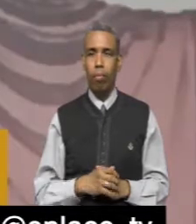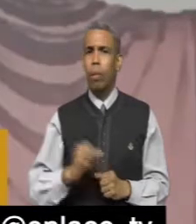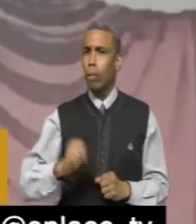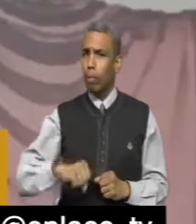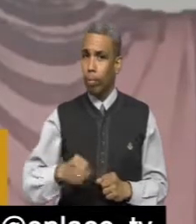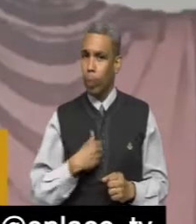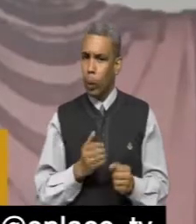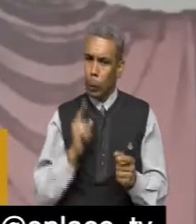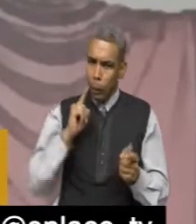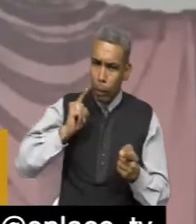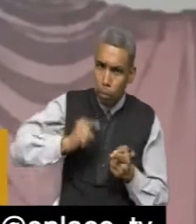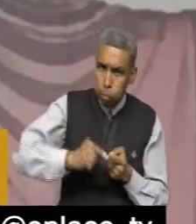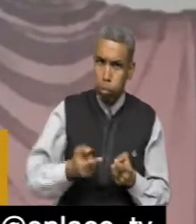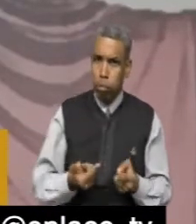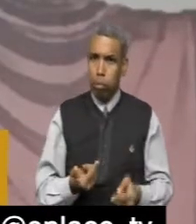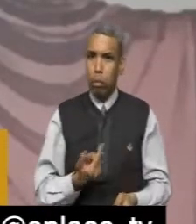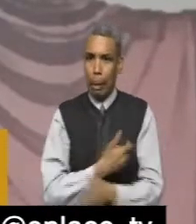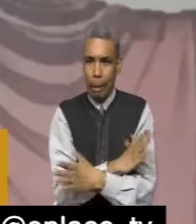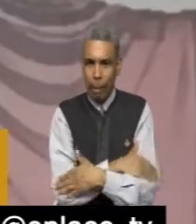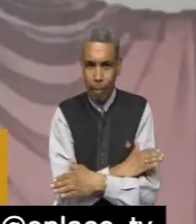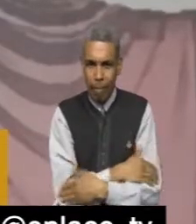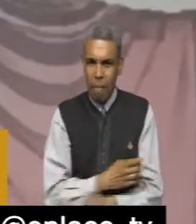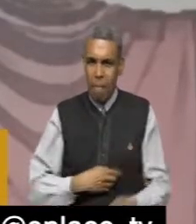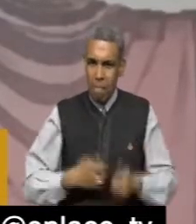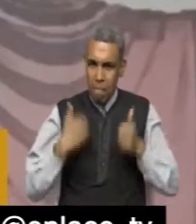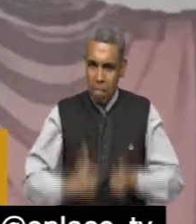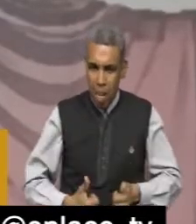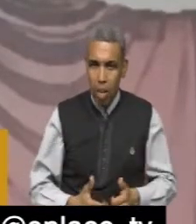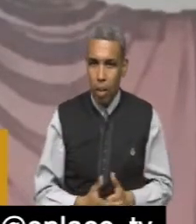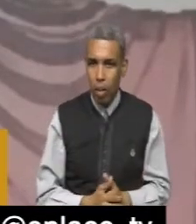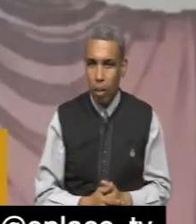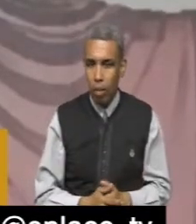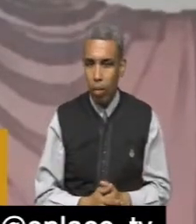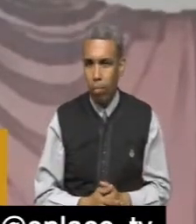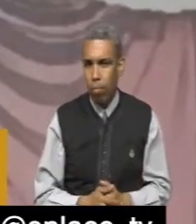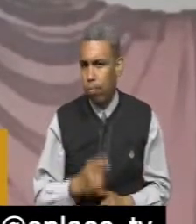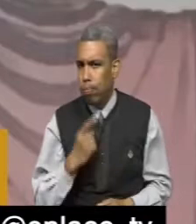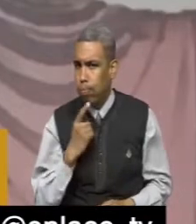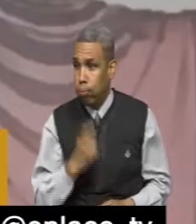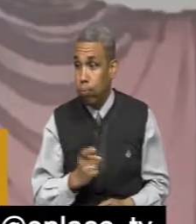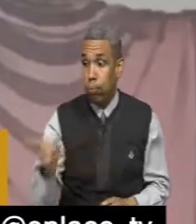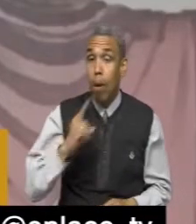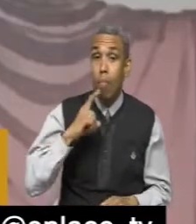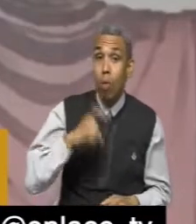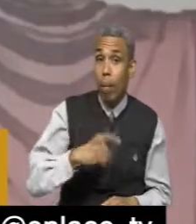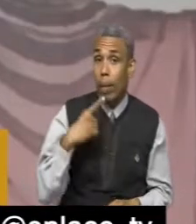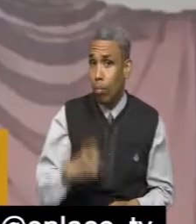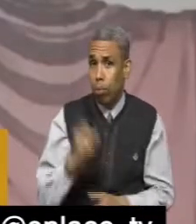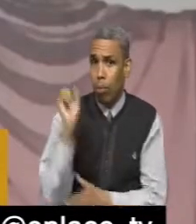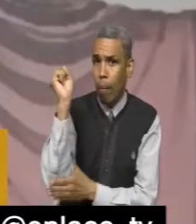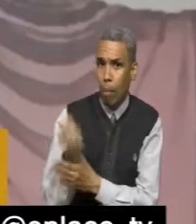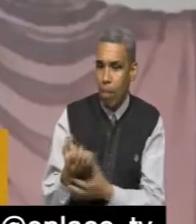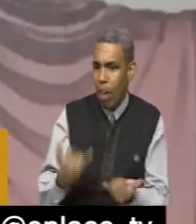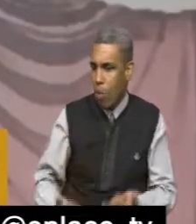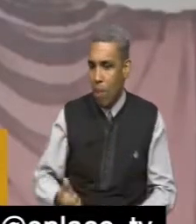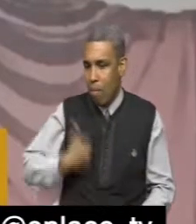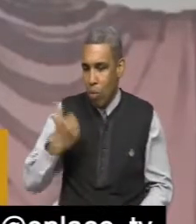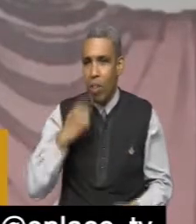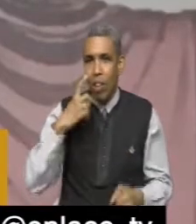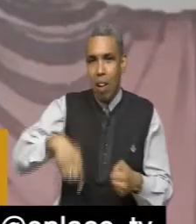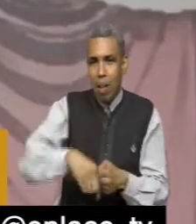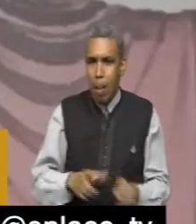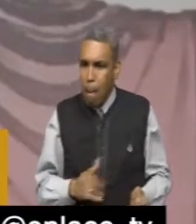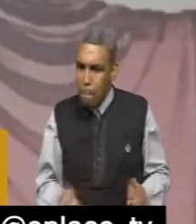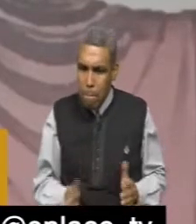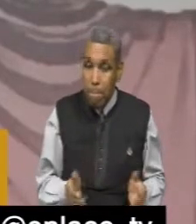bien ordenados, saber que está en una situación difícil y sacarle provecho a eso. Yo creo que administrar bien el balón y ser rápidos